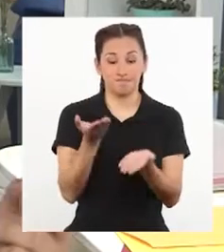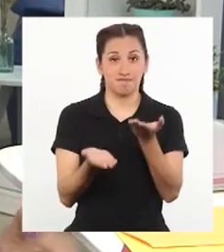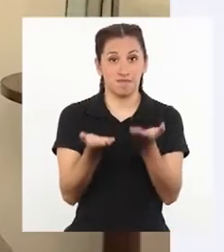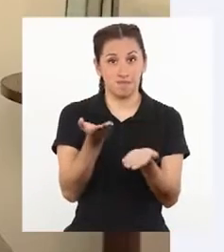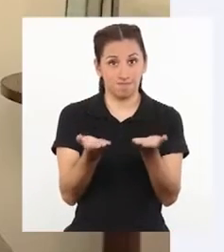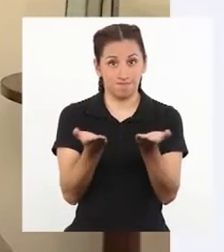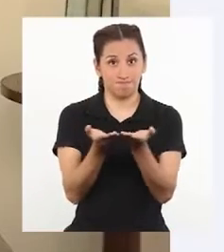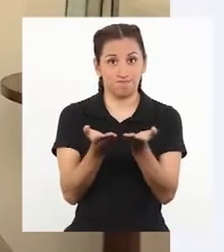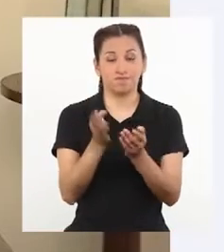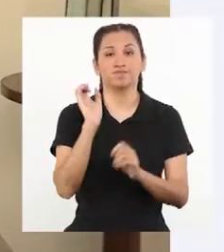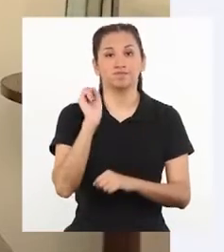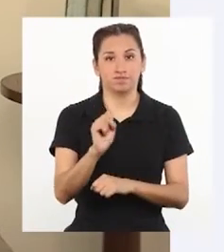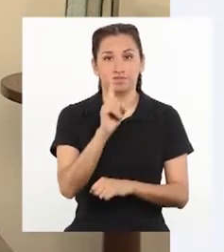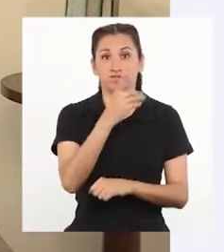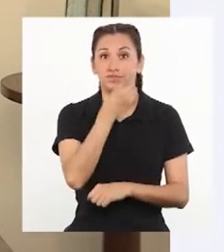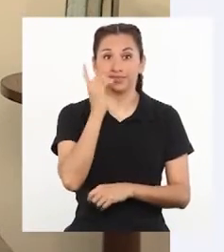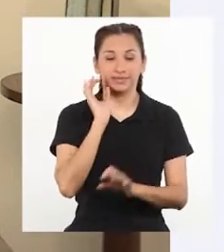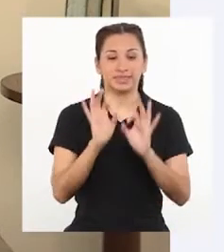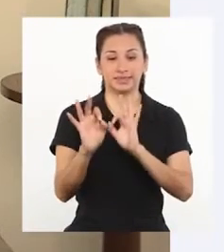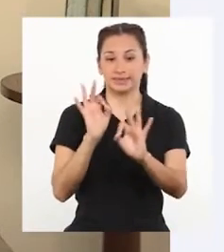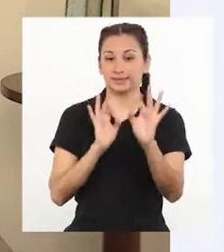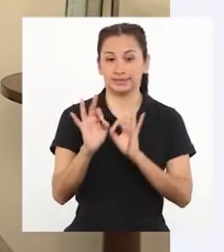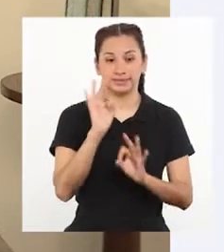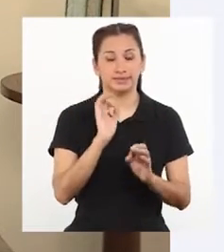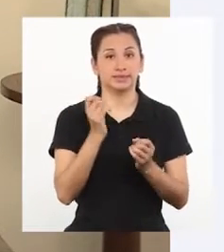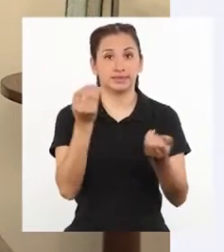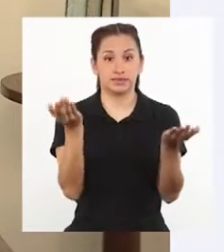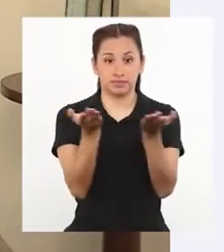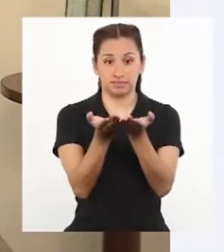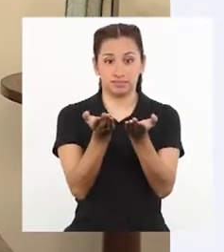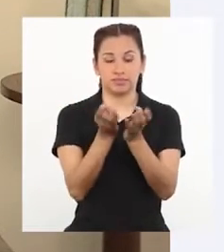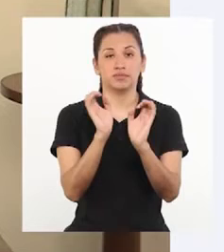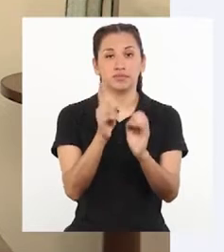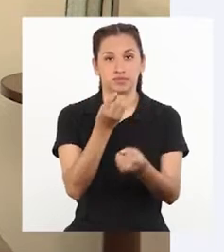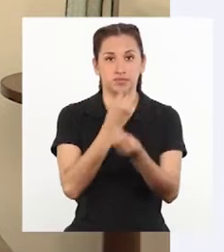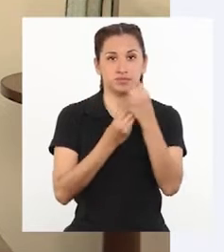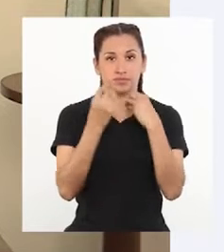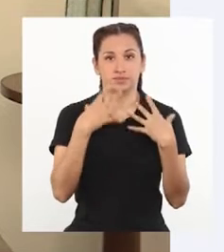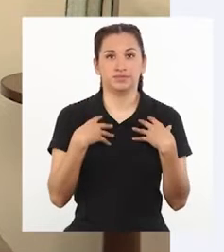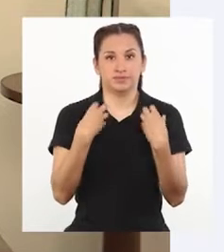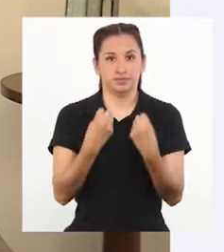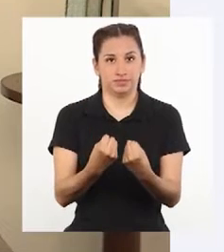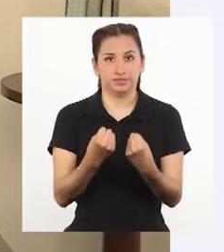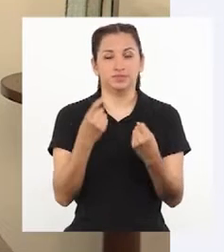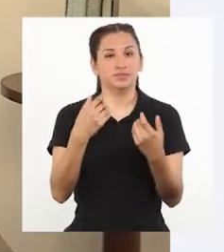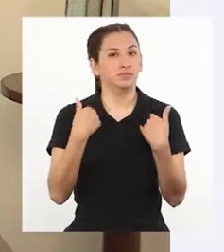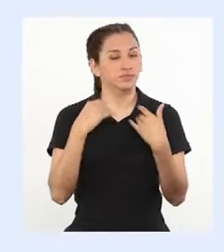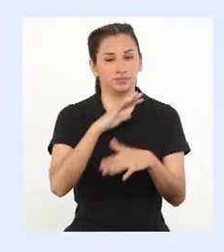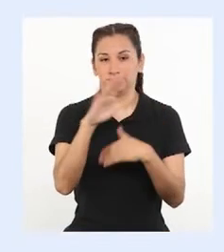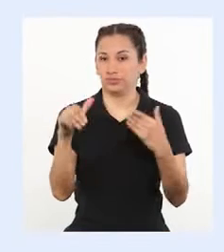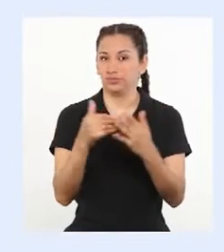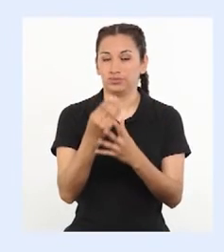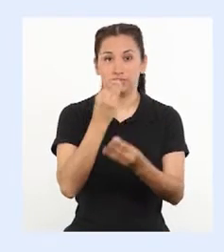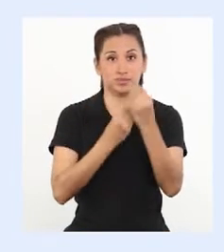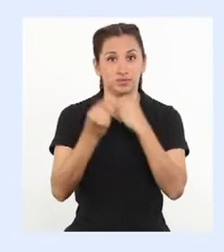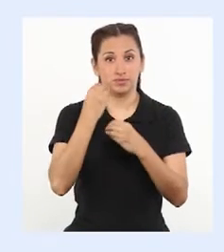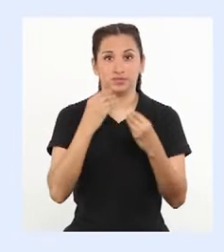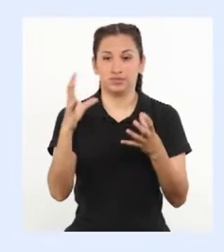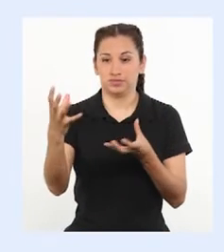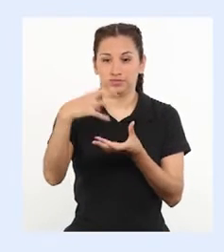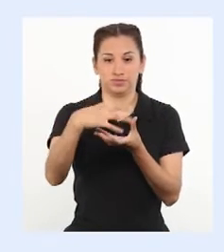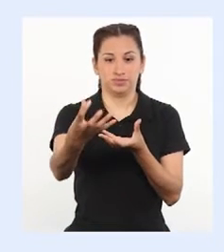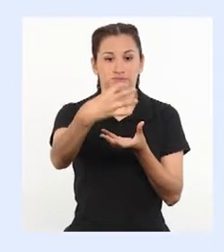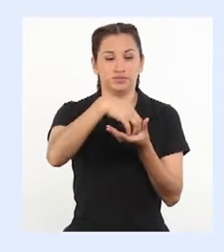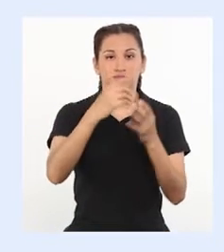¿verdad? Exacto, una dieta equilibrada es una alimentación saludable que se rige por incluir todos los